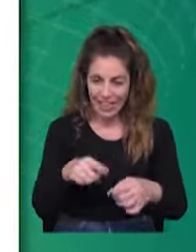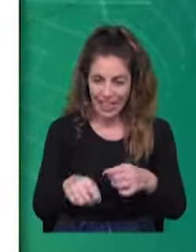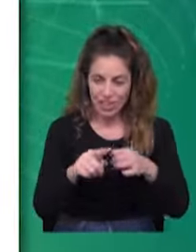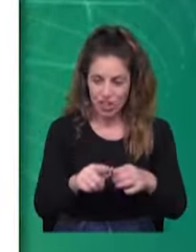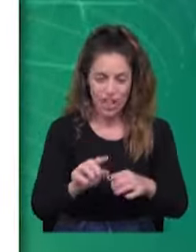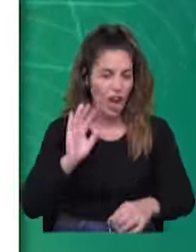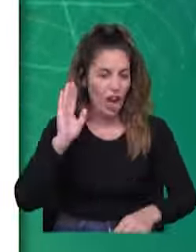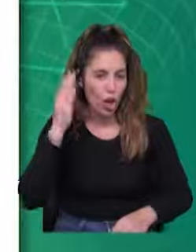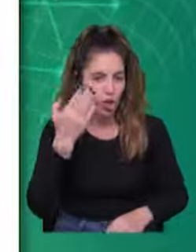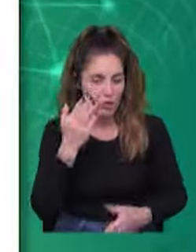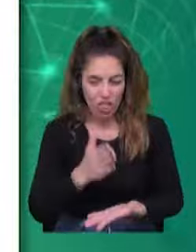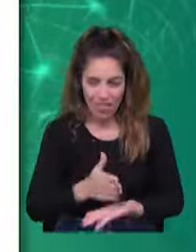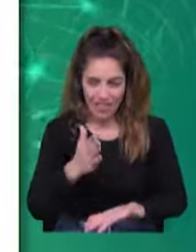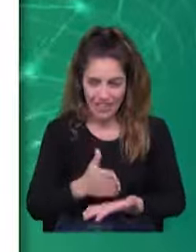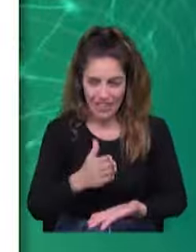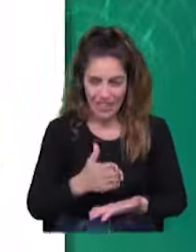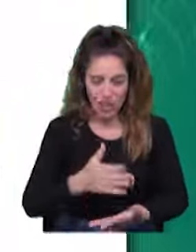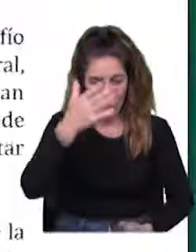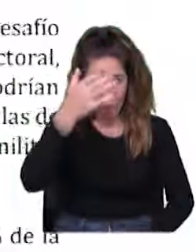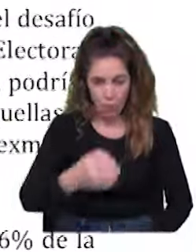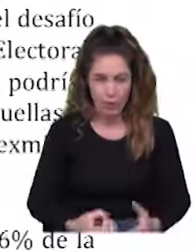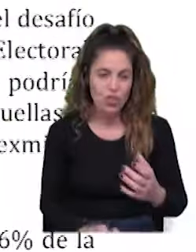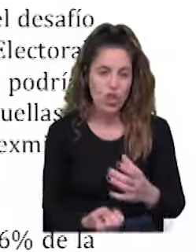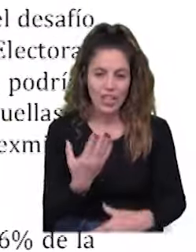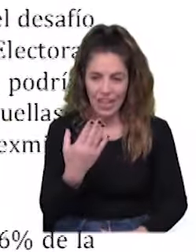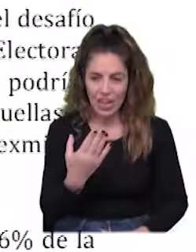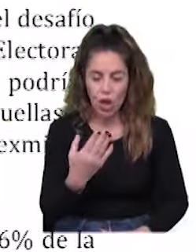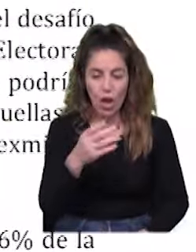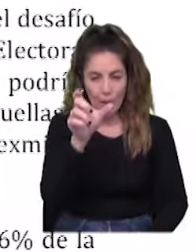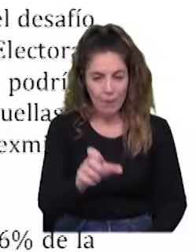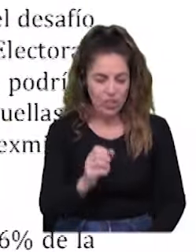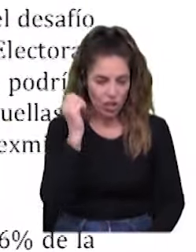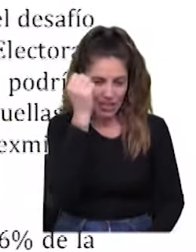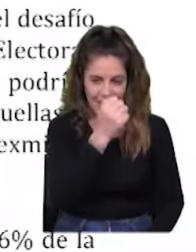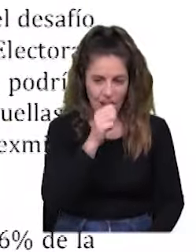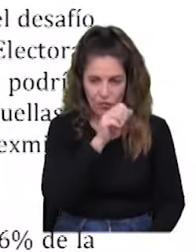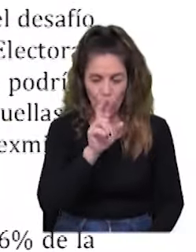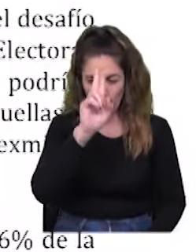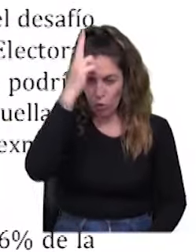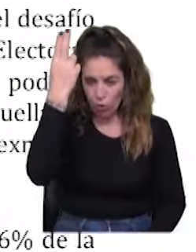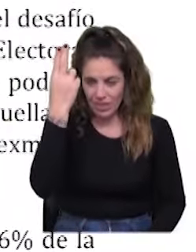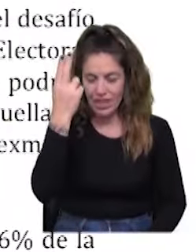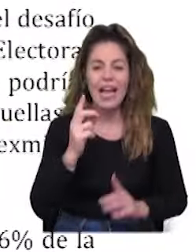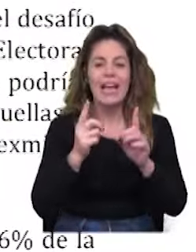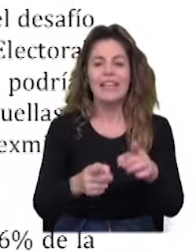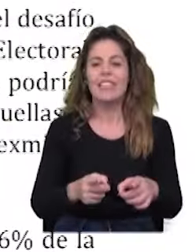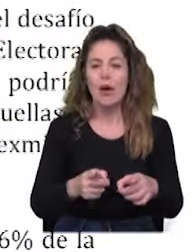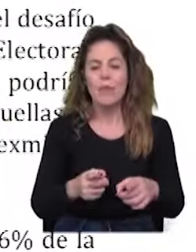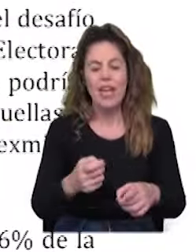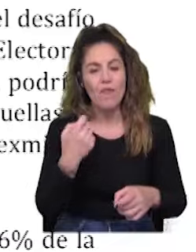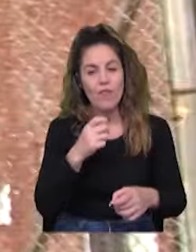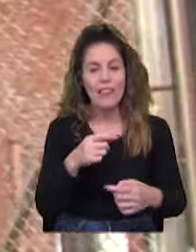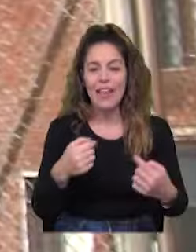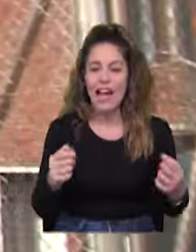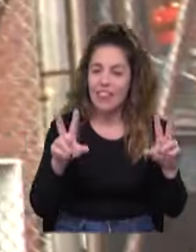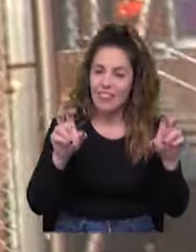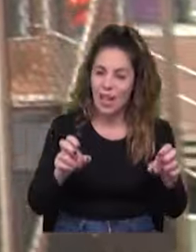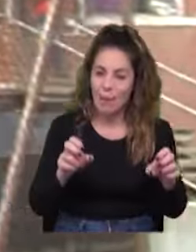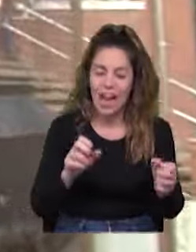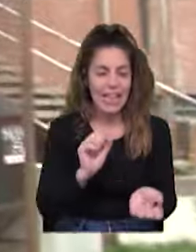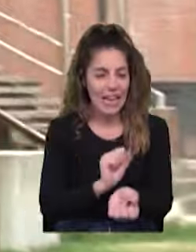el reconocimiento de derechos de pueblos originarios y de personas afr uruguayas y persisten retos relacionados con las tasas de encarcelamiento y las